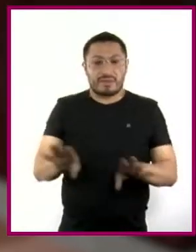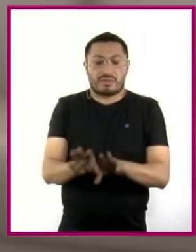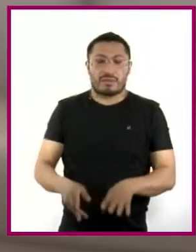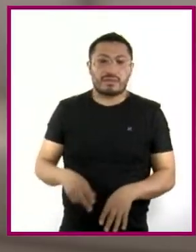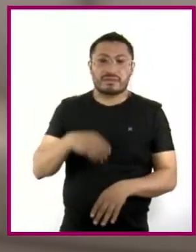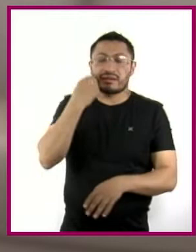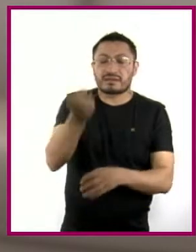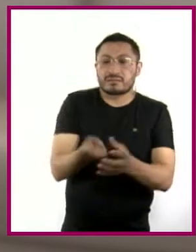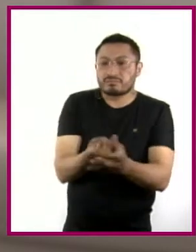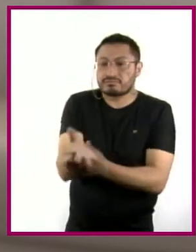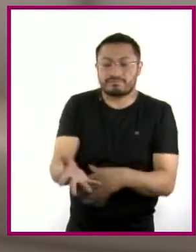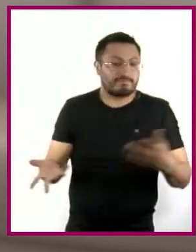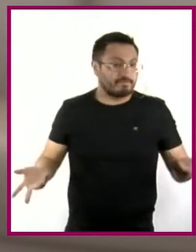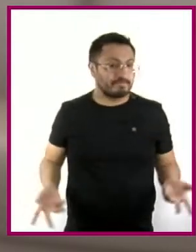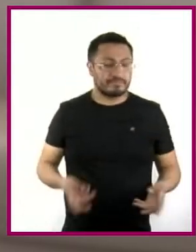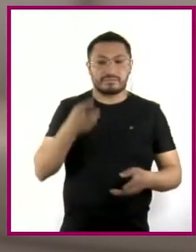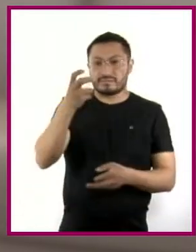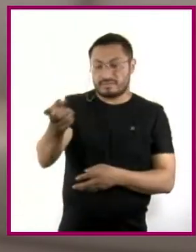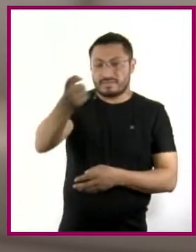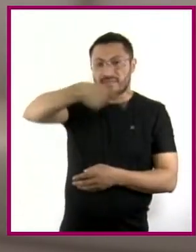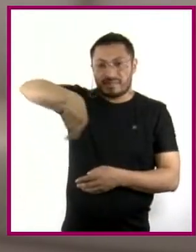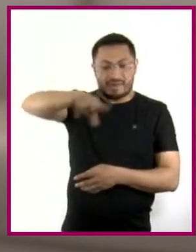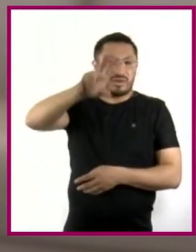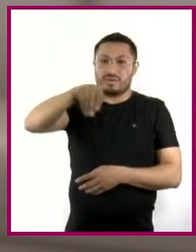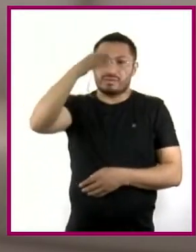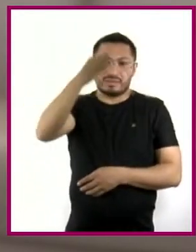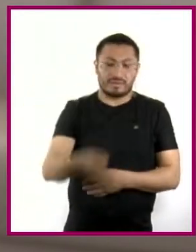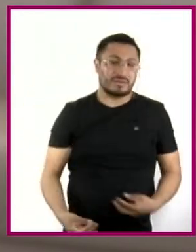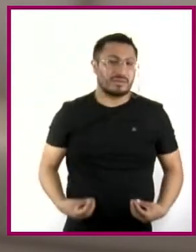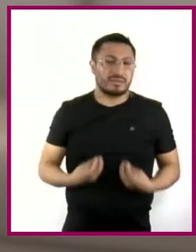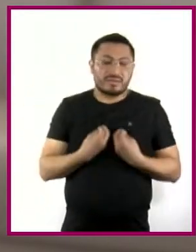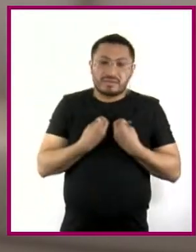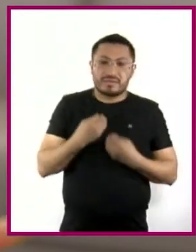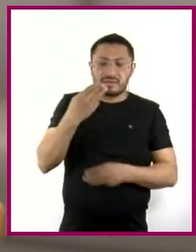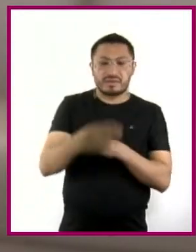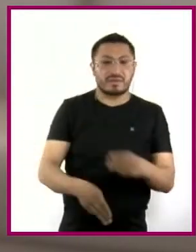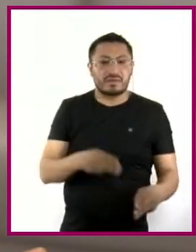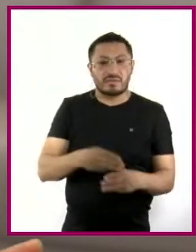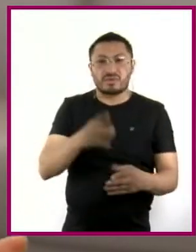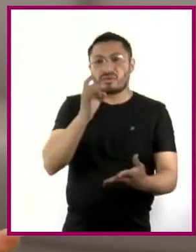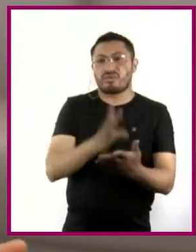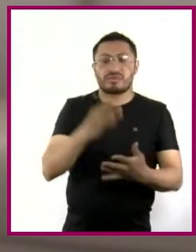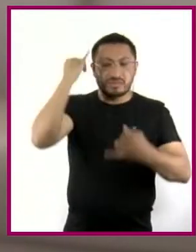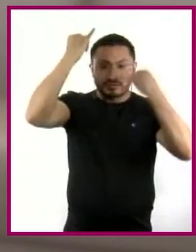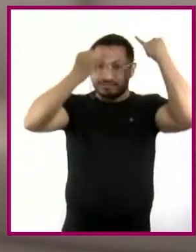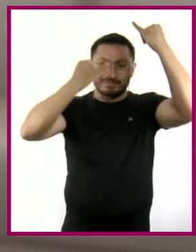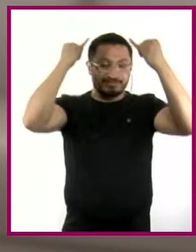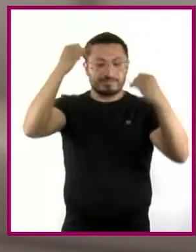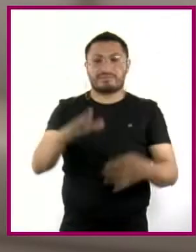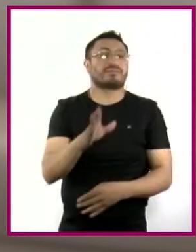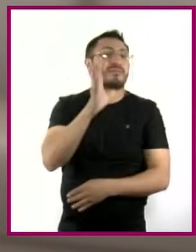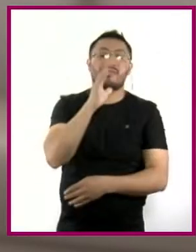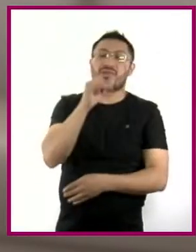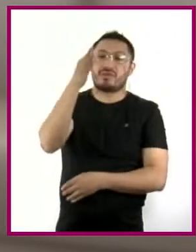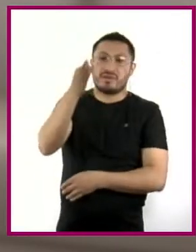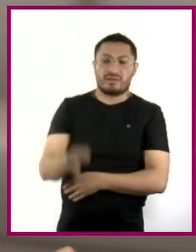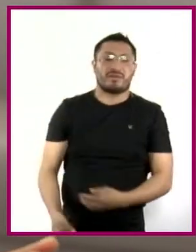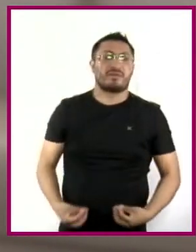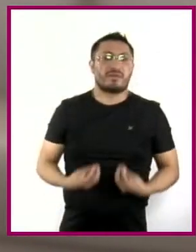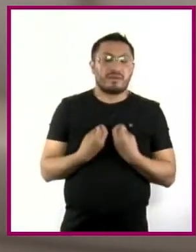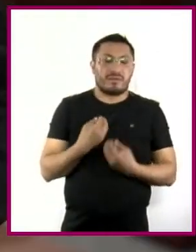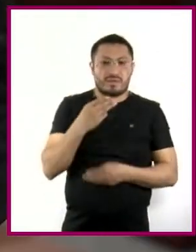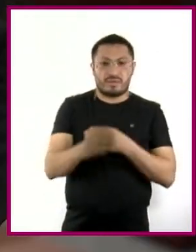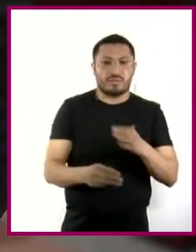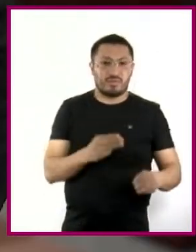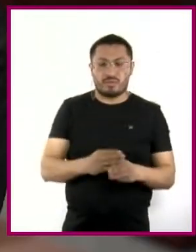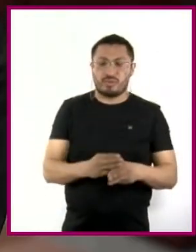intentando salir. Bueno, es que para ellos no es aceptable vivir en un mundo que es solo una ilusión. No pueden aceptar vivir en un mundo que no